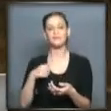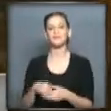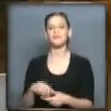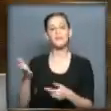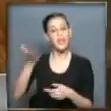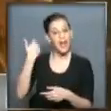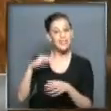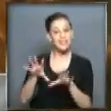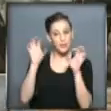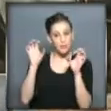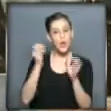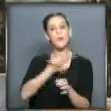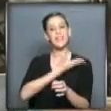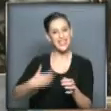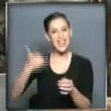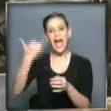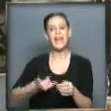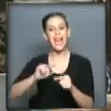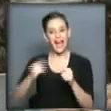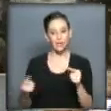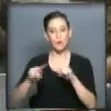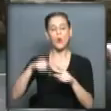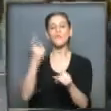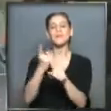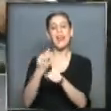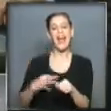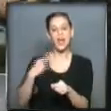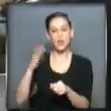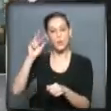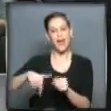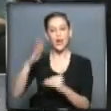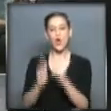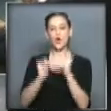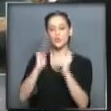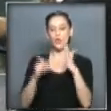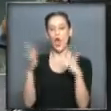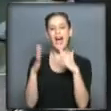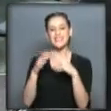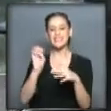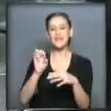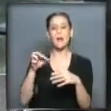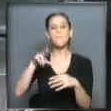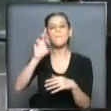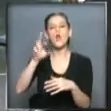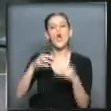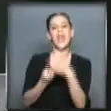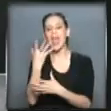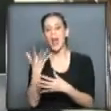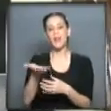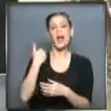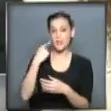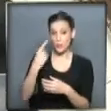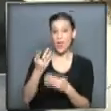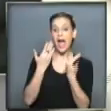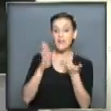la presidenta presidió un acto por el primer año del plan de construcción de viviendas Procrear, a donde también, como vimos antes, hizo